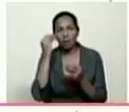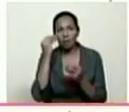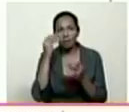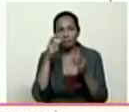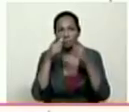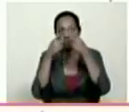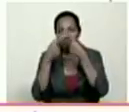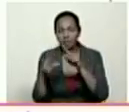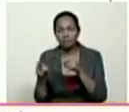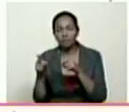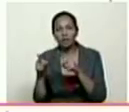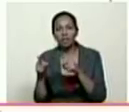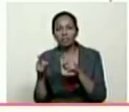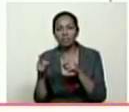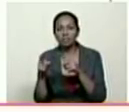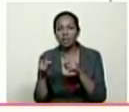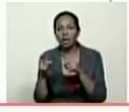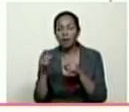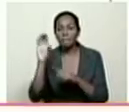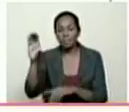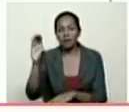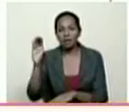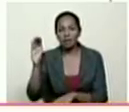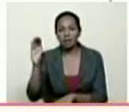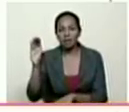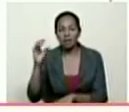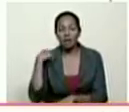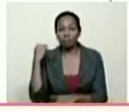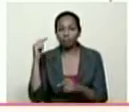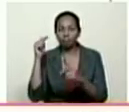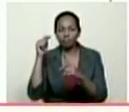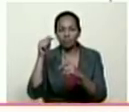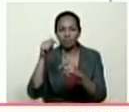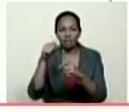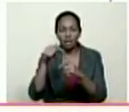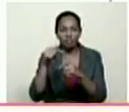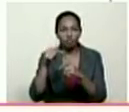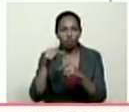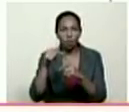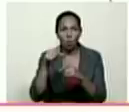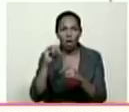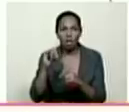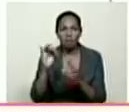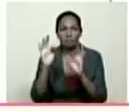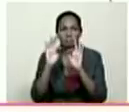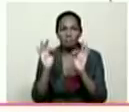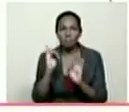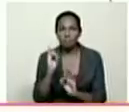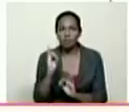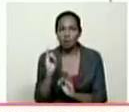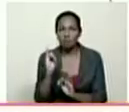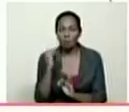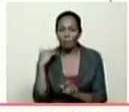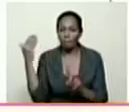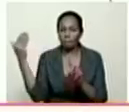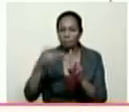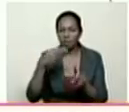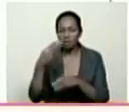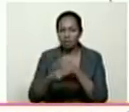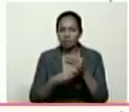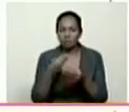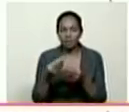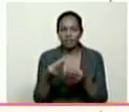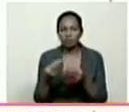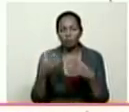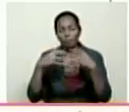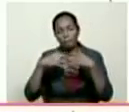en los Estados Unidos de Norteamérica, este señor está directamente involucrado en el proceso de agresión contra el